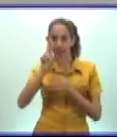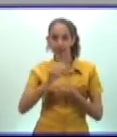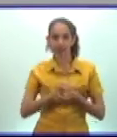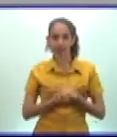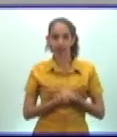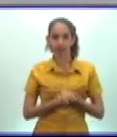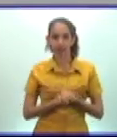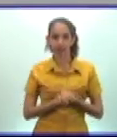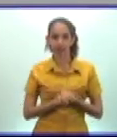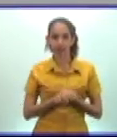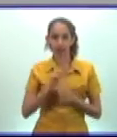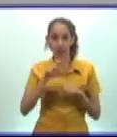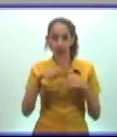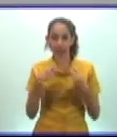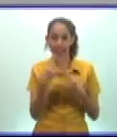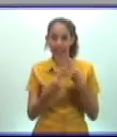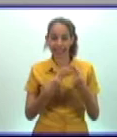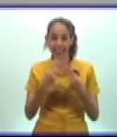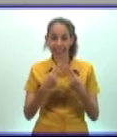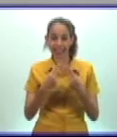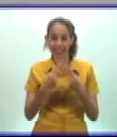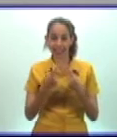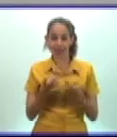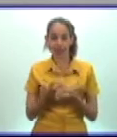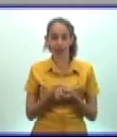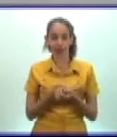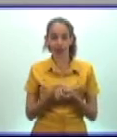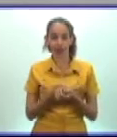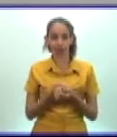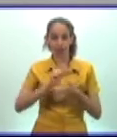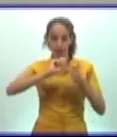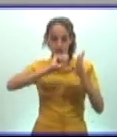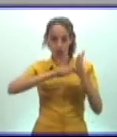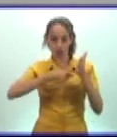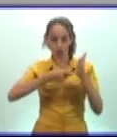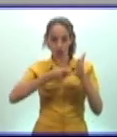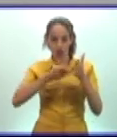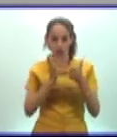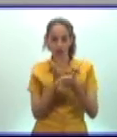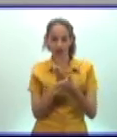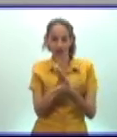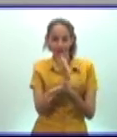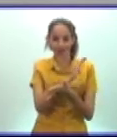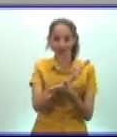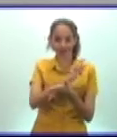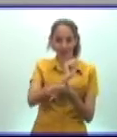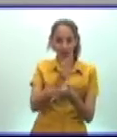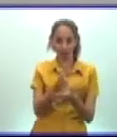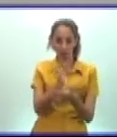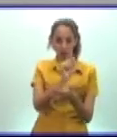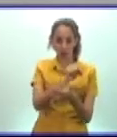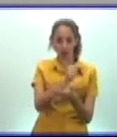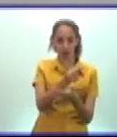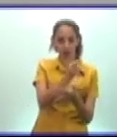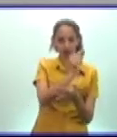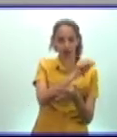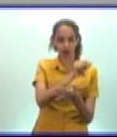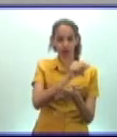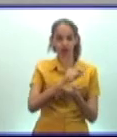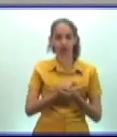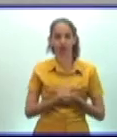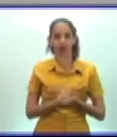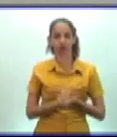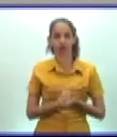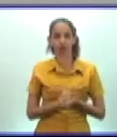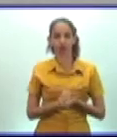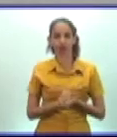Basta con correr la coma dos unidades hacia la derecha porque el exponente que nos está indicando la potencia